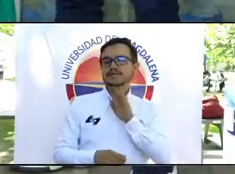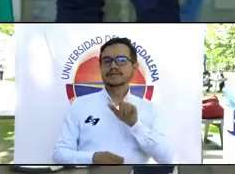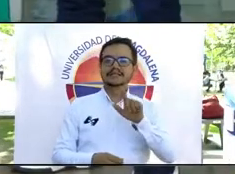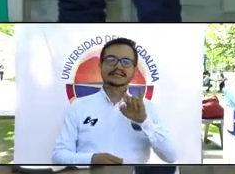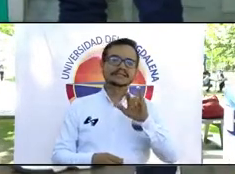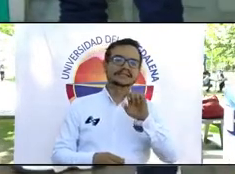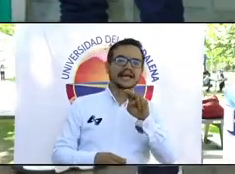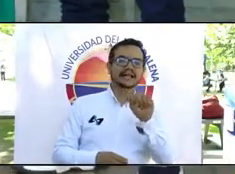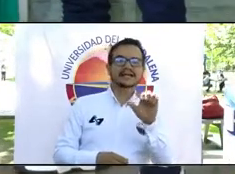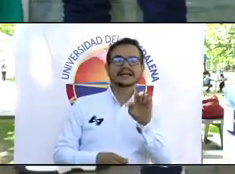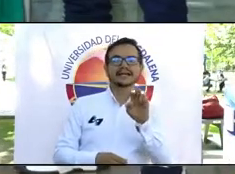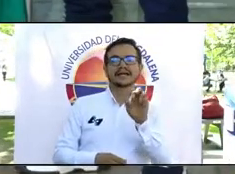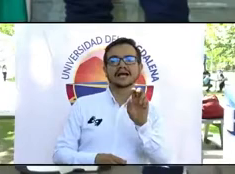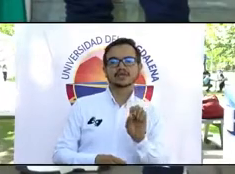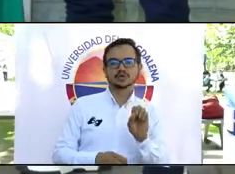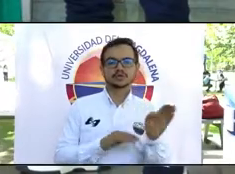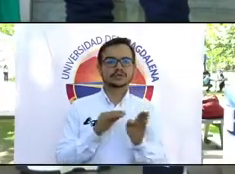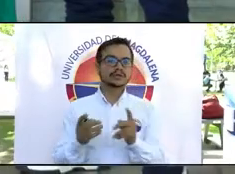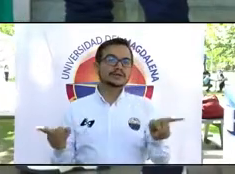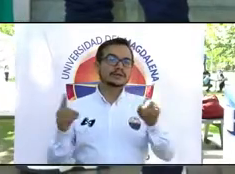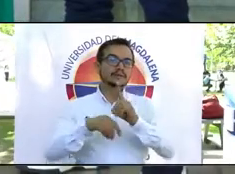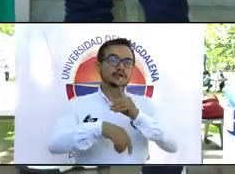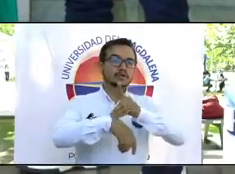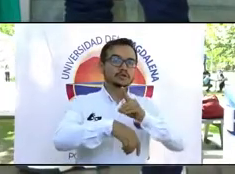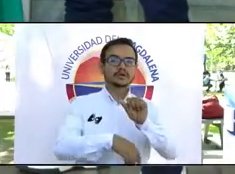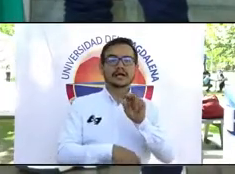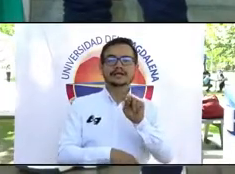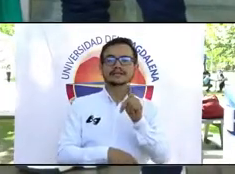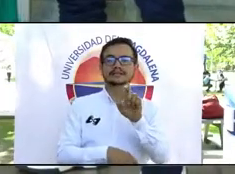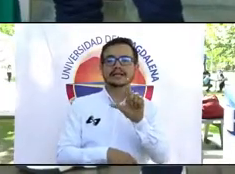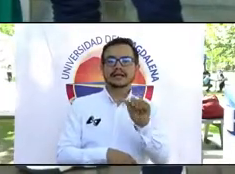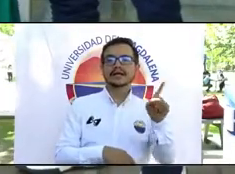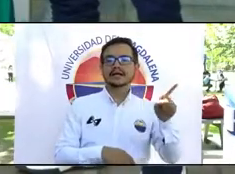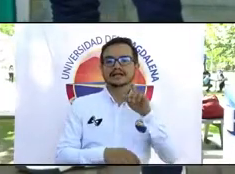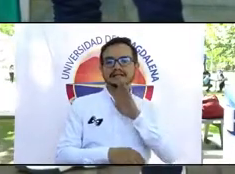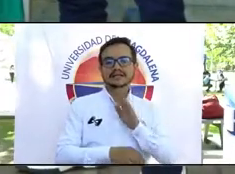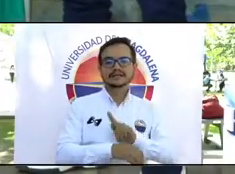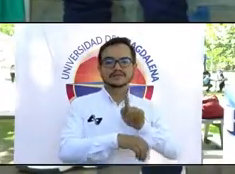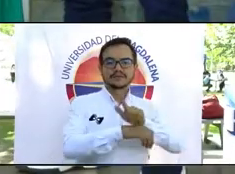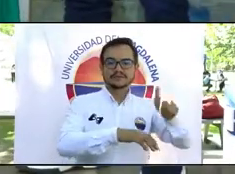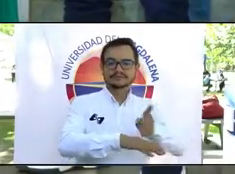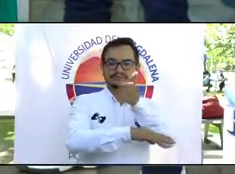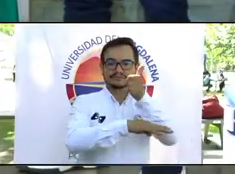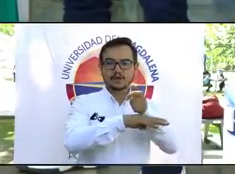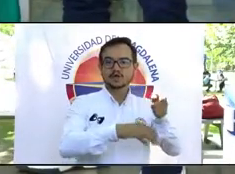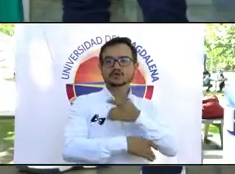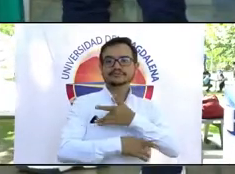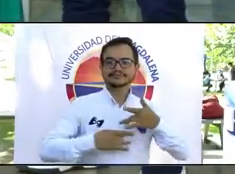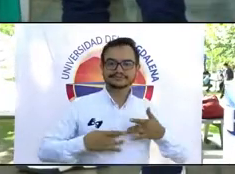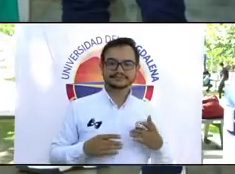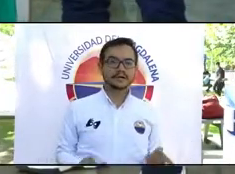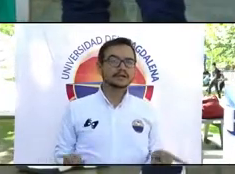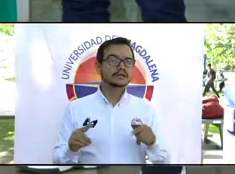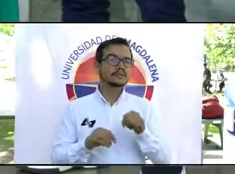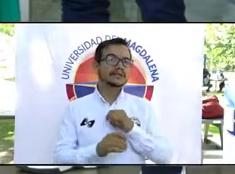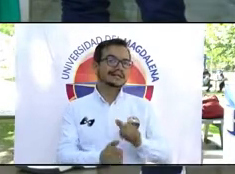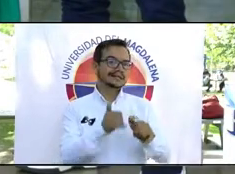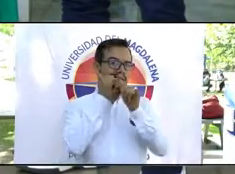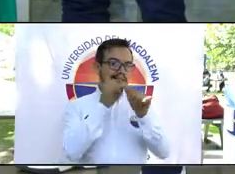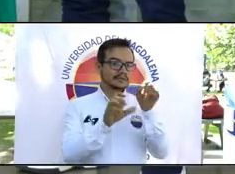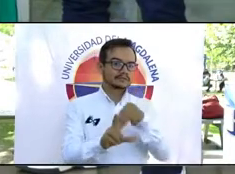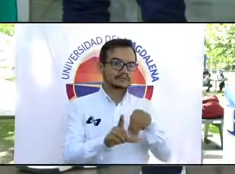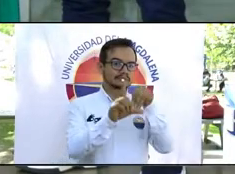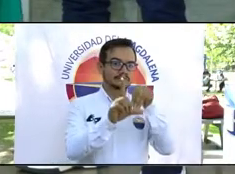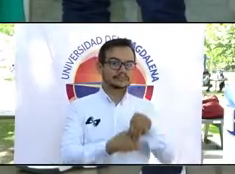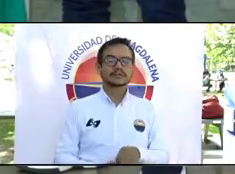Extensión y Proyección Social, a la doctora Ángela Romero Cárdenas, decana de la Facultad de Ciencias de la Salud, al ingeniero magíster Hermides